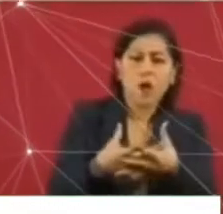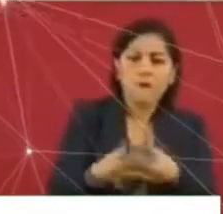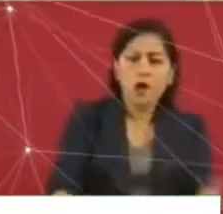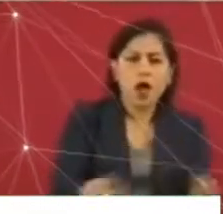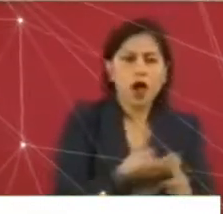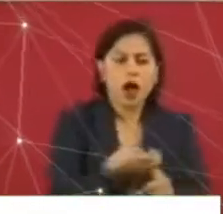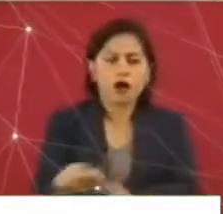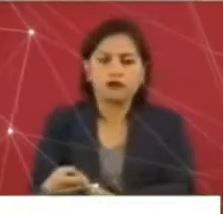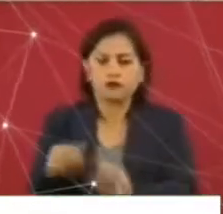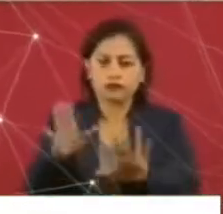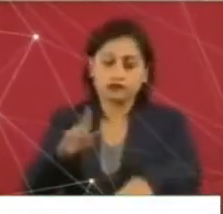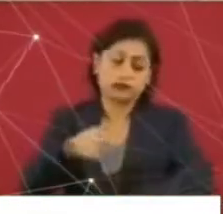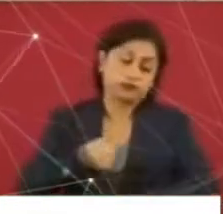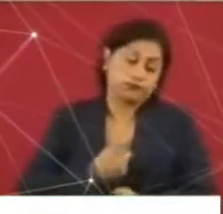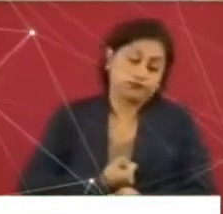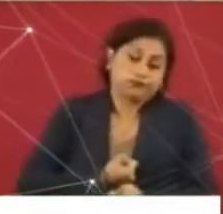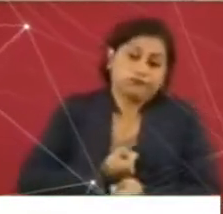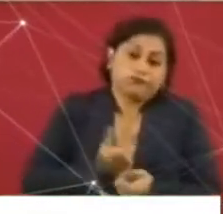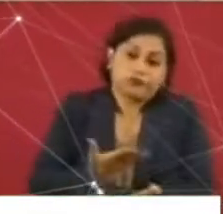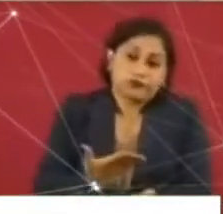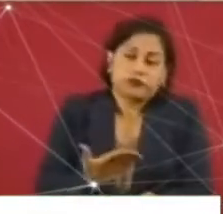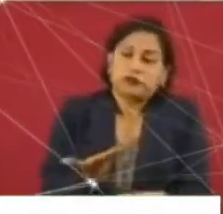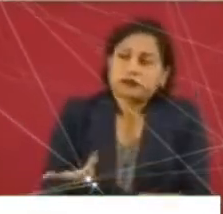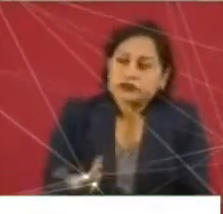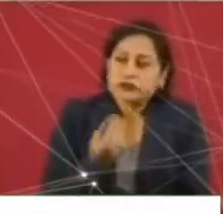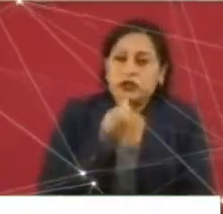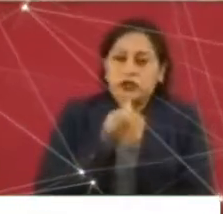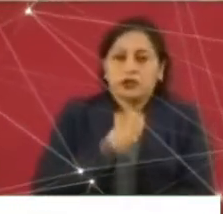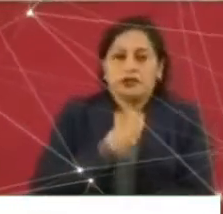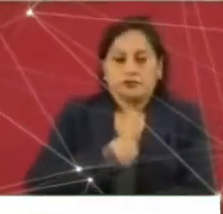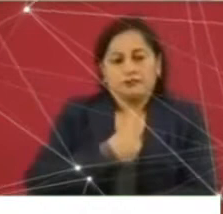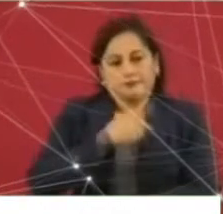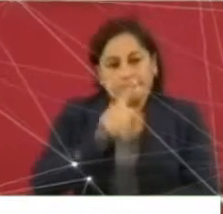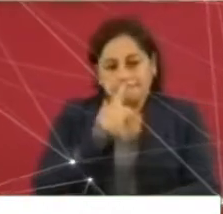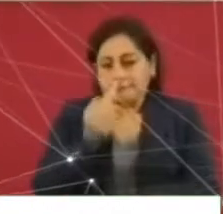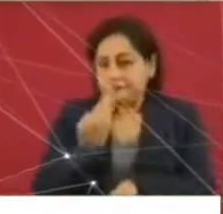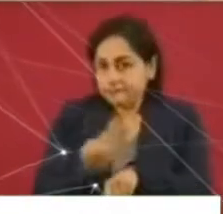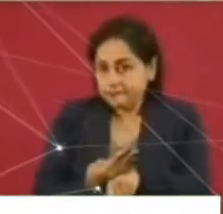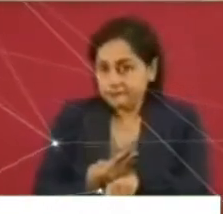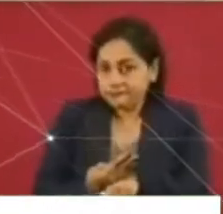yo sí lo voy a decir con mucha responsabilidad.